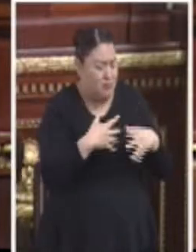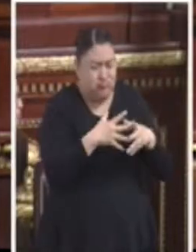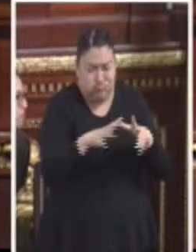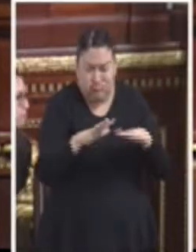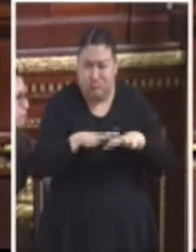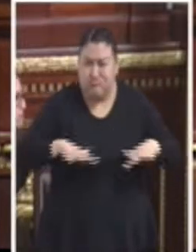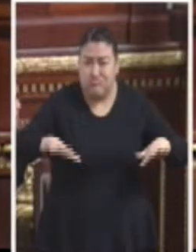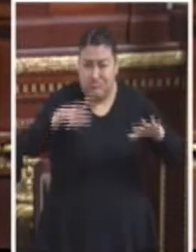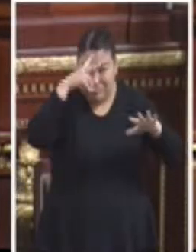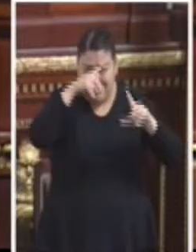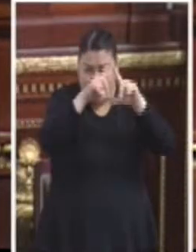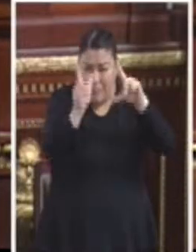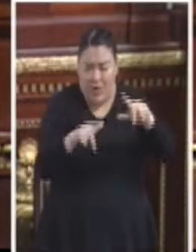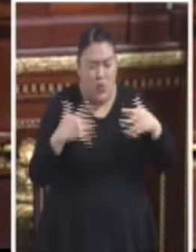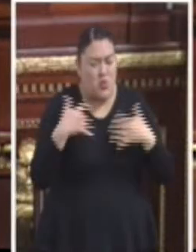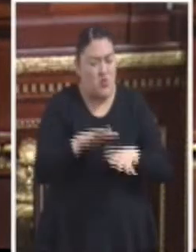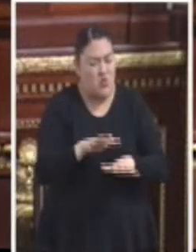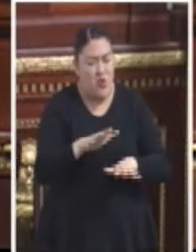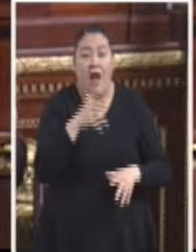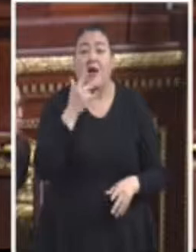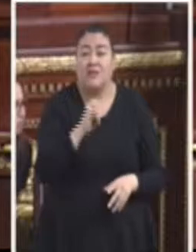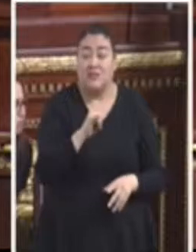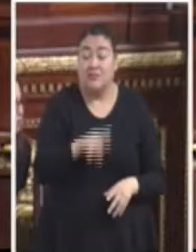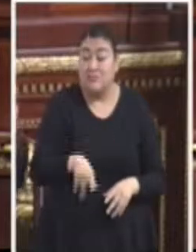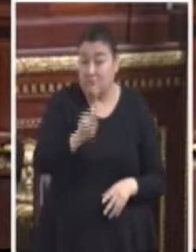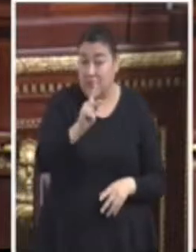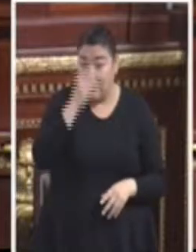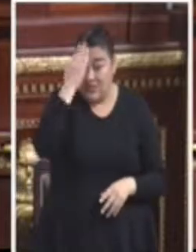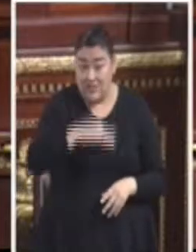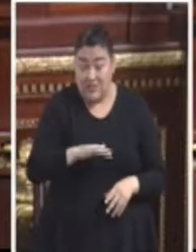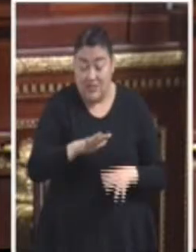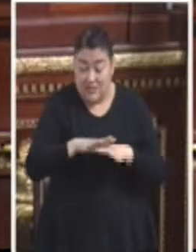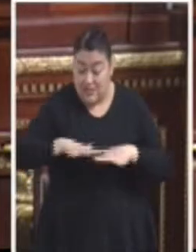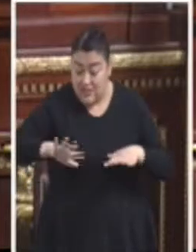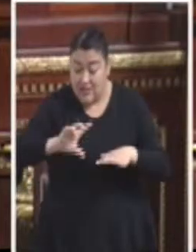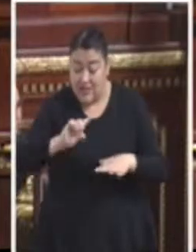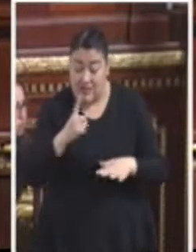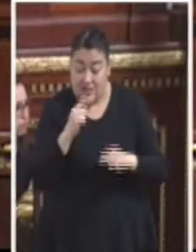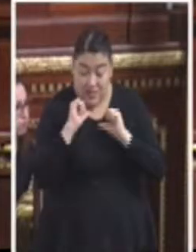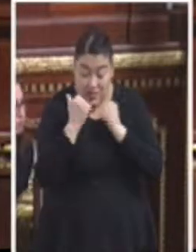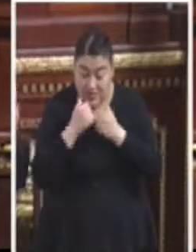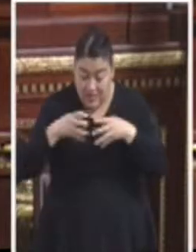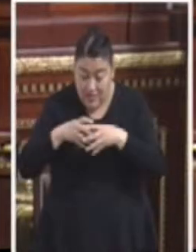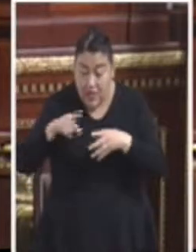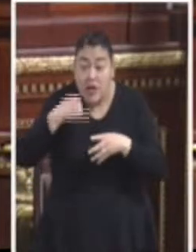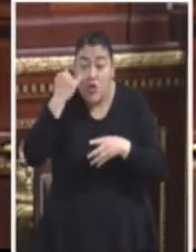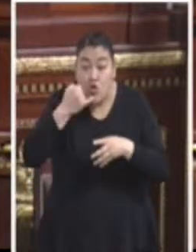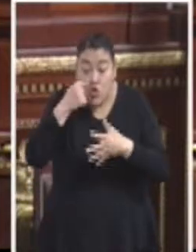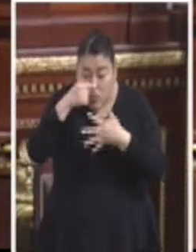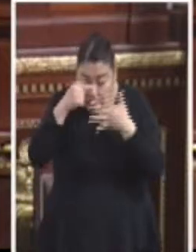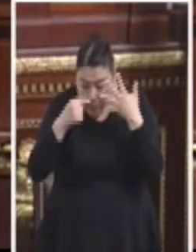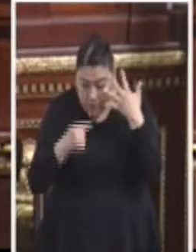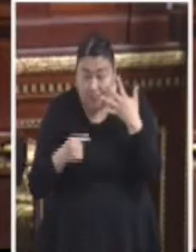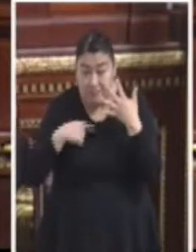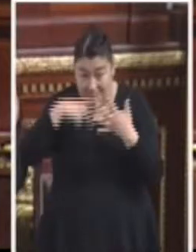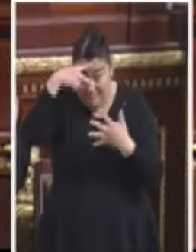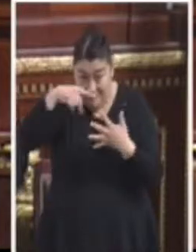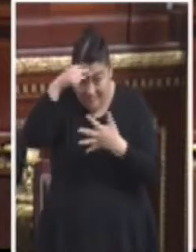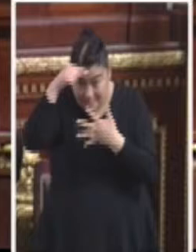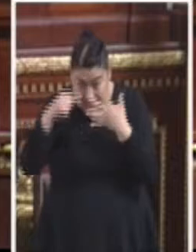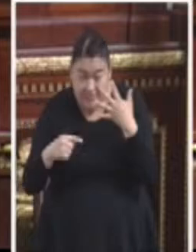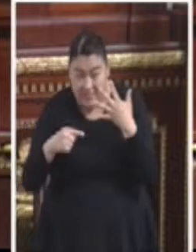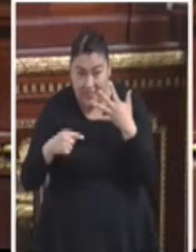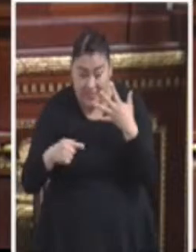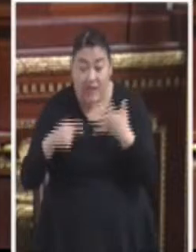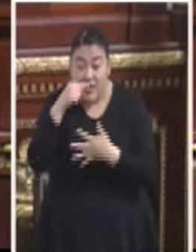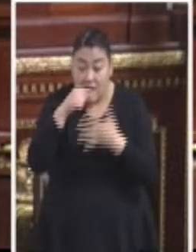la nación mexicana. Sin embargo, 31 de las 68 agrupaciones lingüísticas que existen en nuestro país